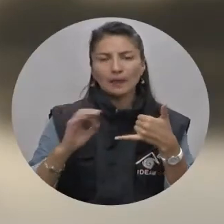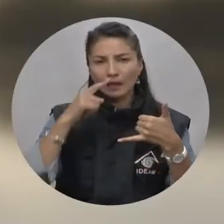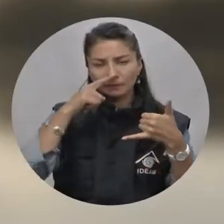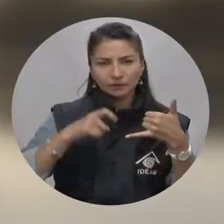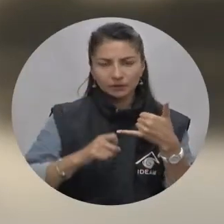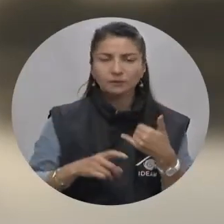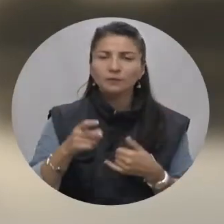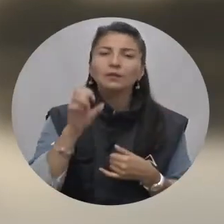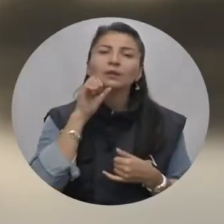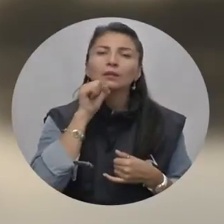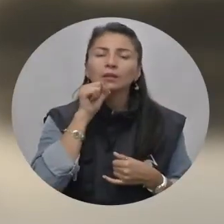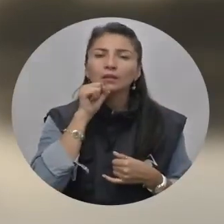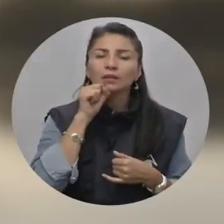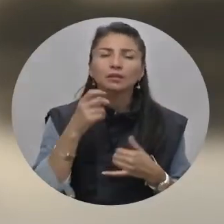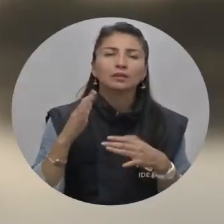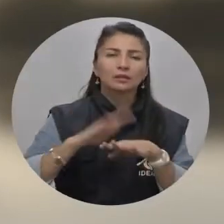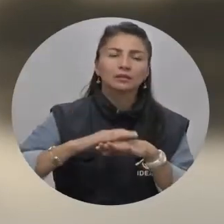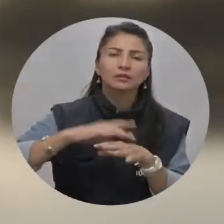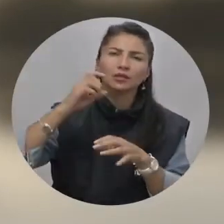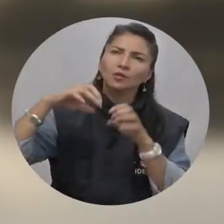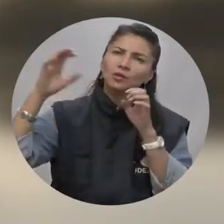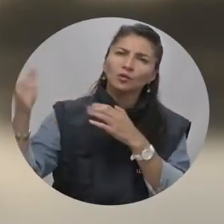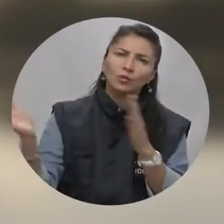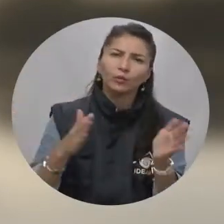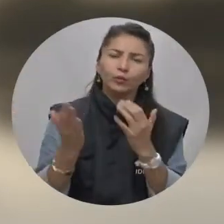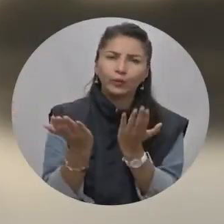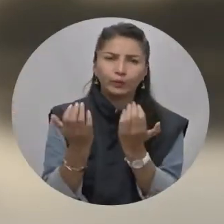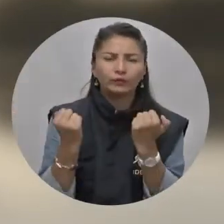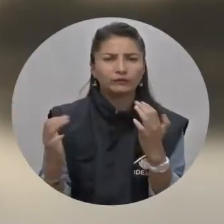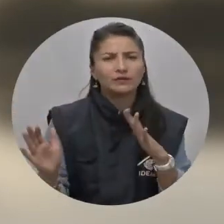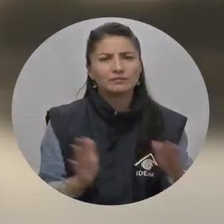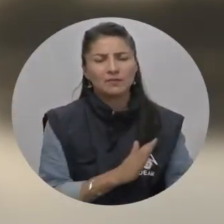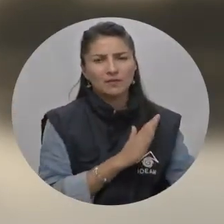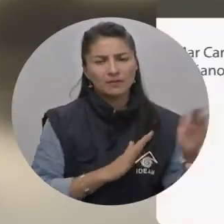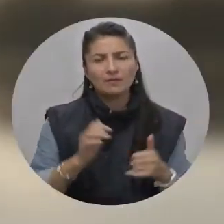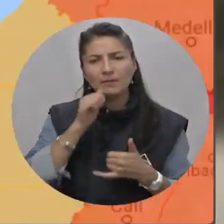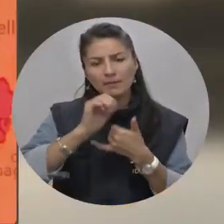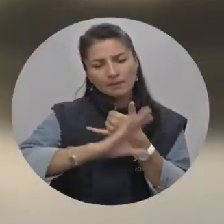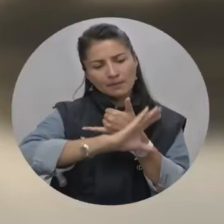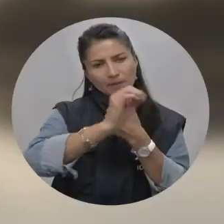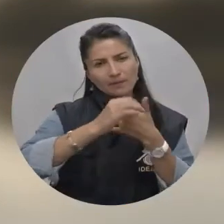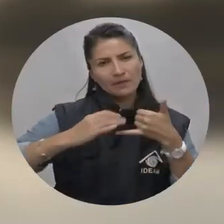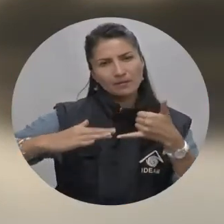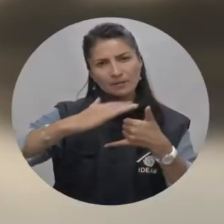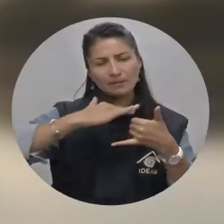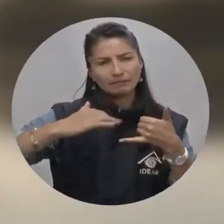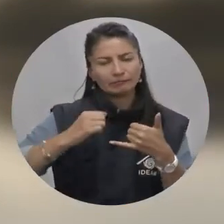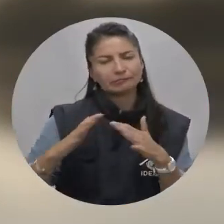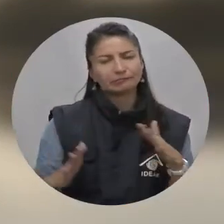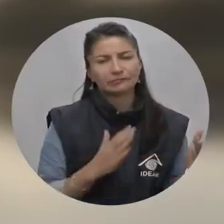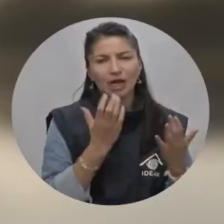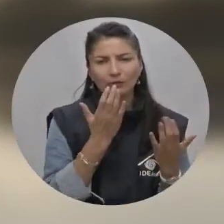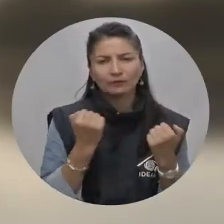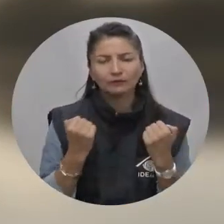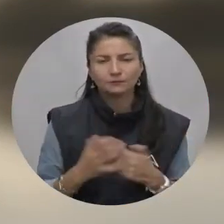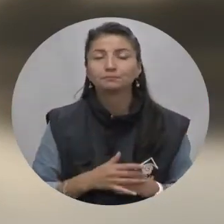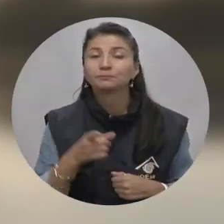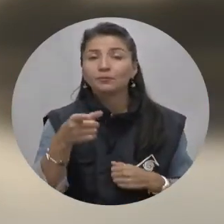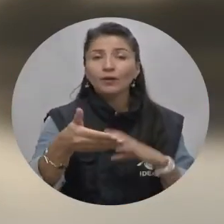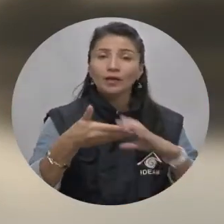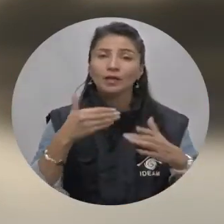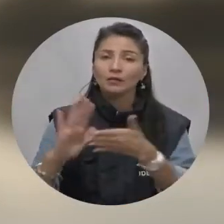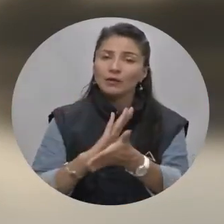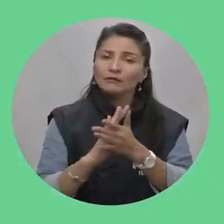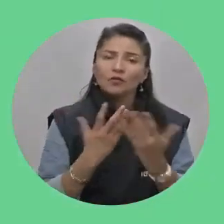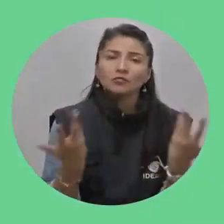parte del territorio nacional con excepción de la Amazonía. Alerta naranja por tiempo con lluvias y vientos fuertes generando altas corrientes en el Mar Caribe y en